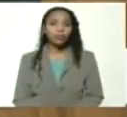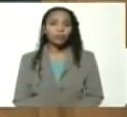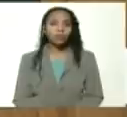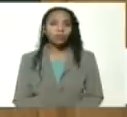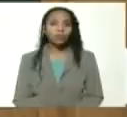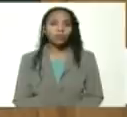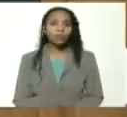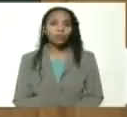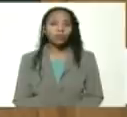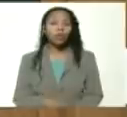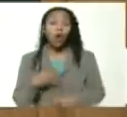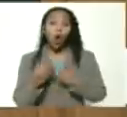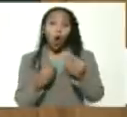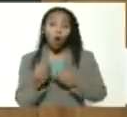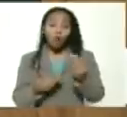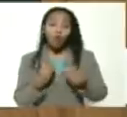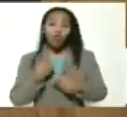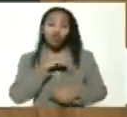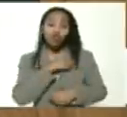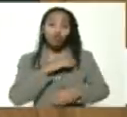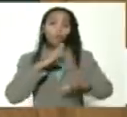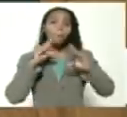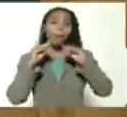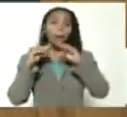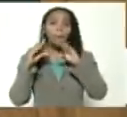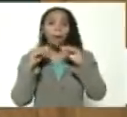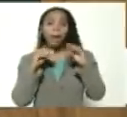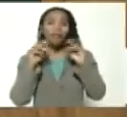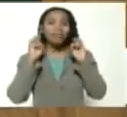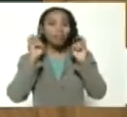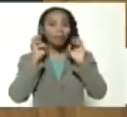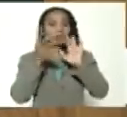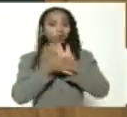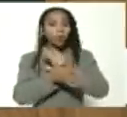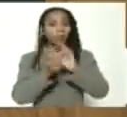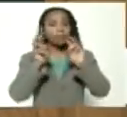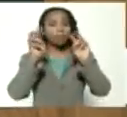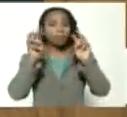Y como hemos ido conversando sobre el tema de